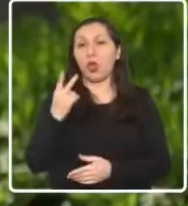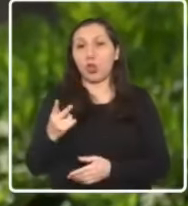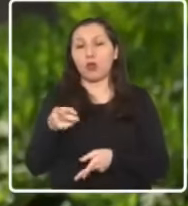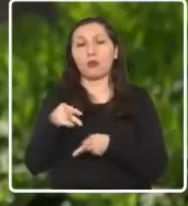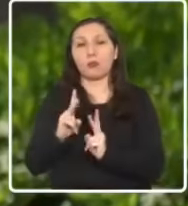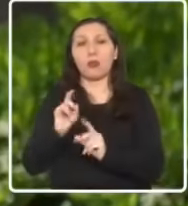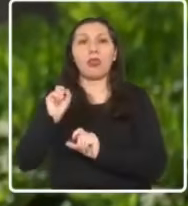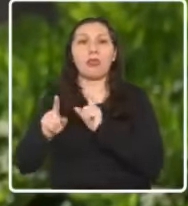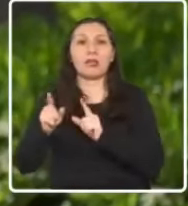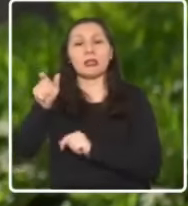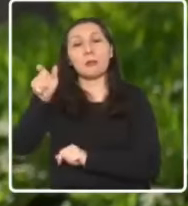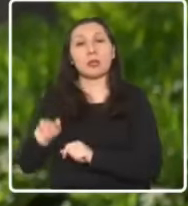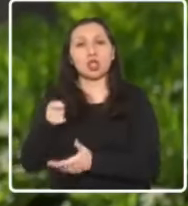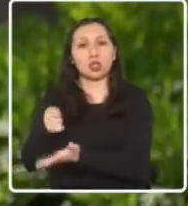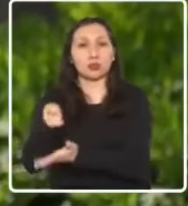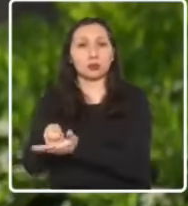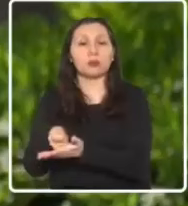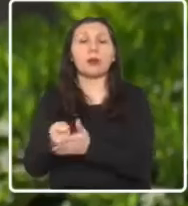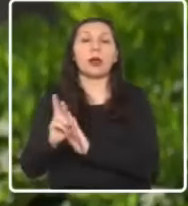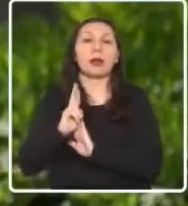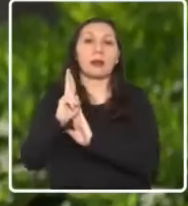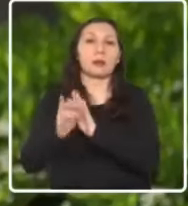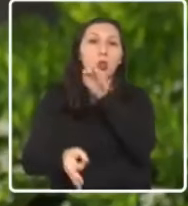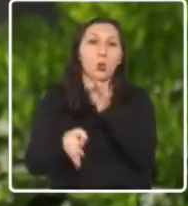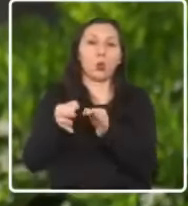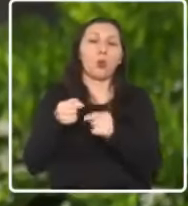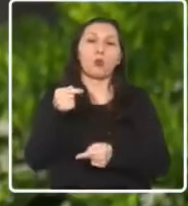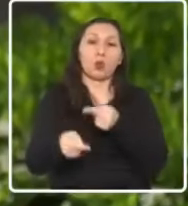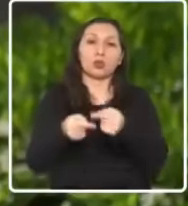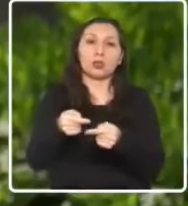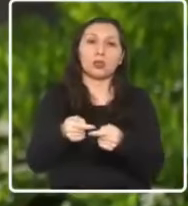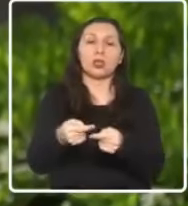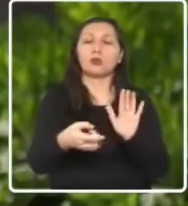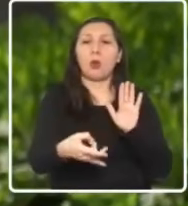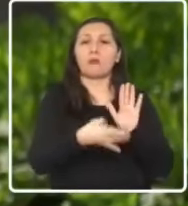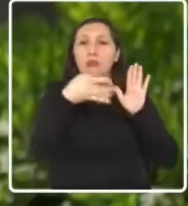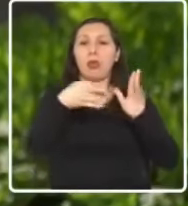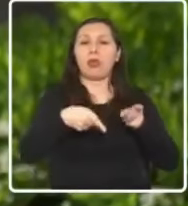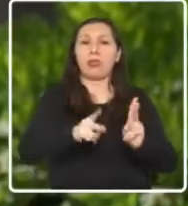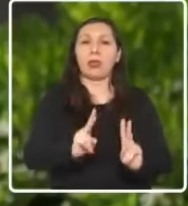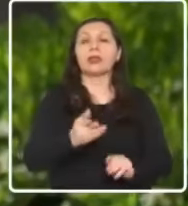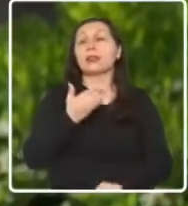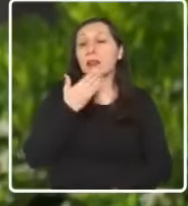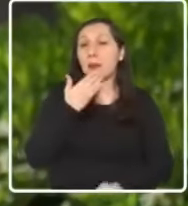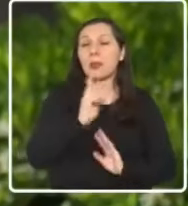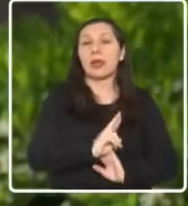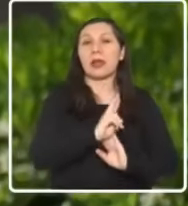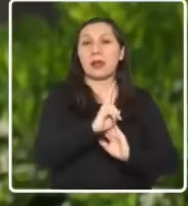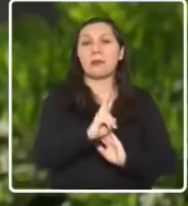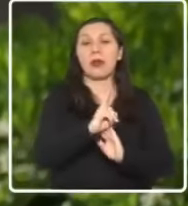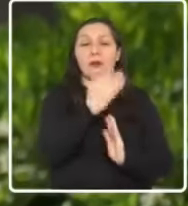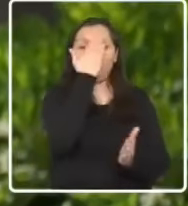la Defensoría del Contribuyente: la de representación judicial en procedimientos de vulneración de derechos y la representación también